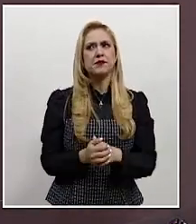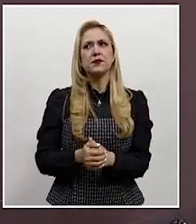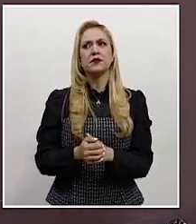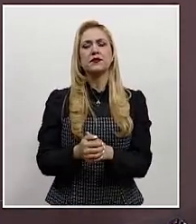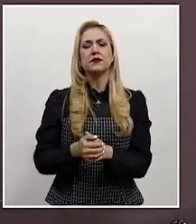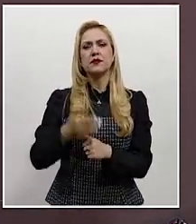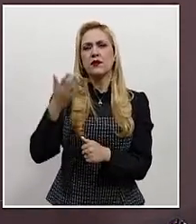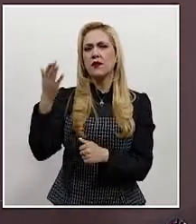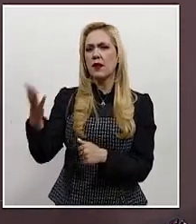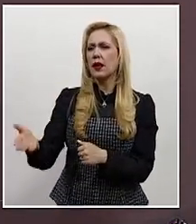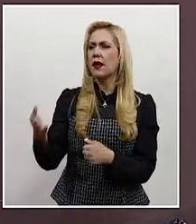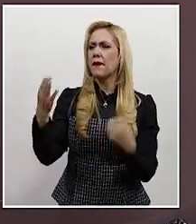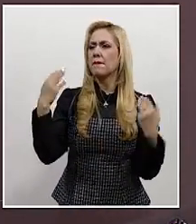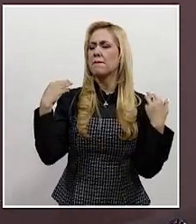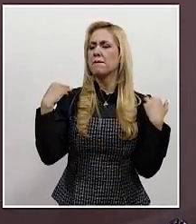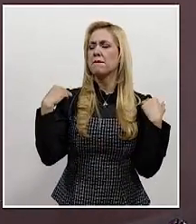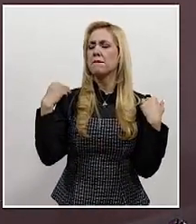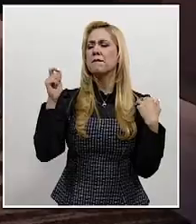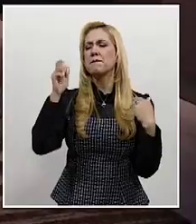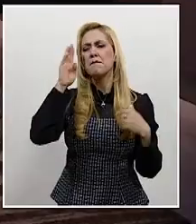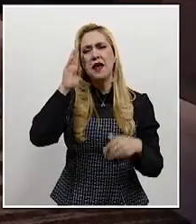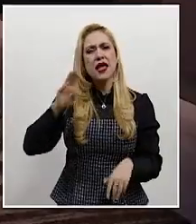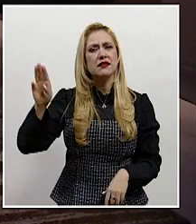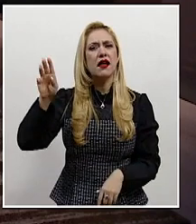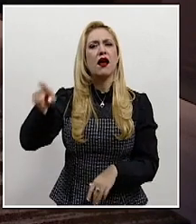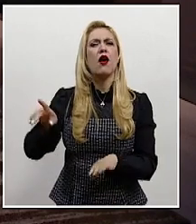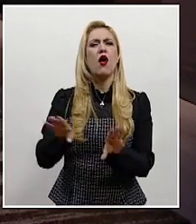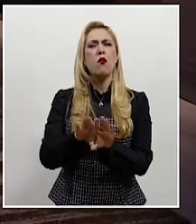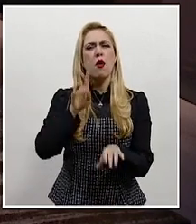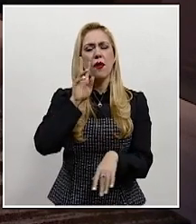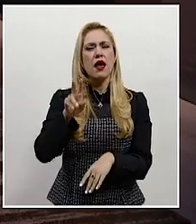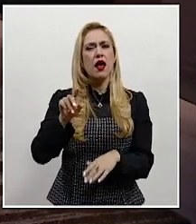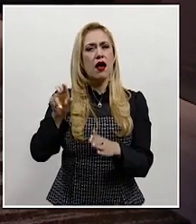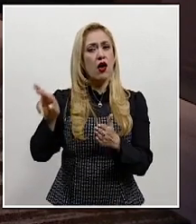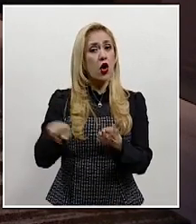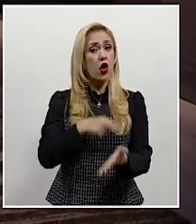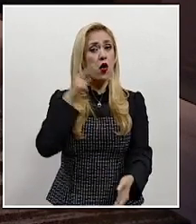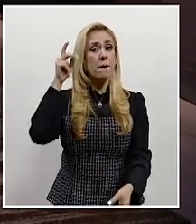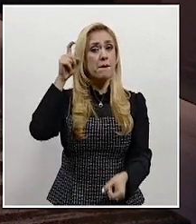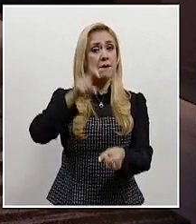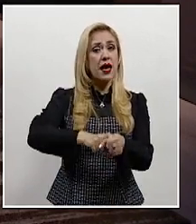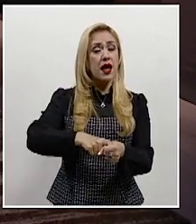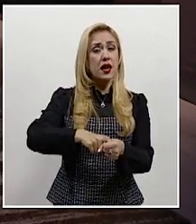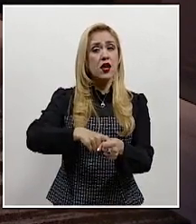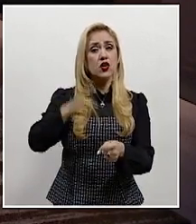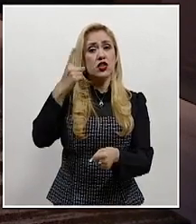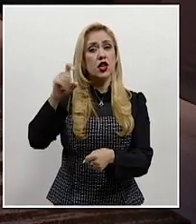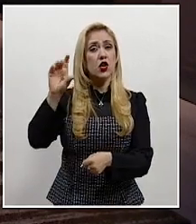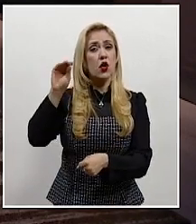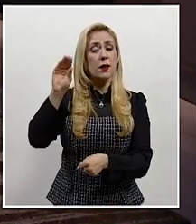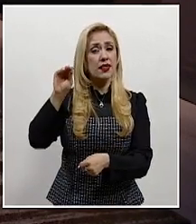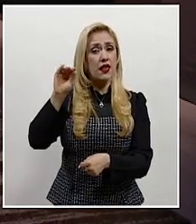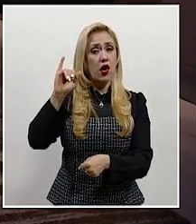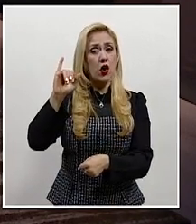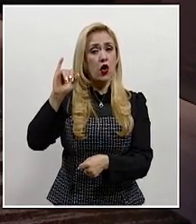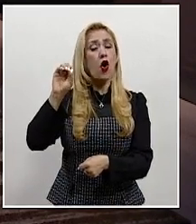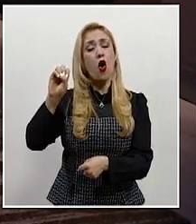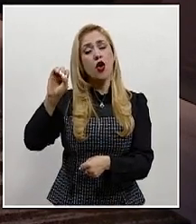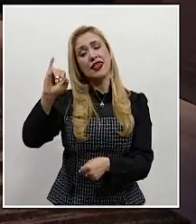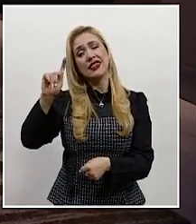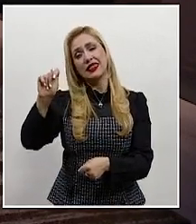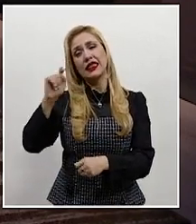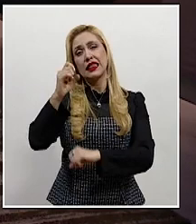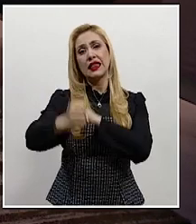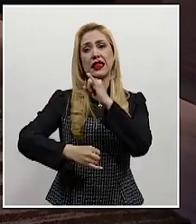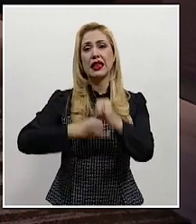Maestra, ¿en qué momento estamos? Hablando del convenio 190 de la OIT, ¿en qué momento estamos? Bueno, pues ya fue ratificado por